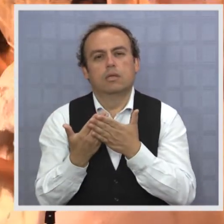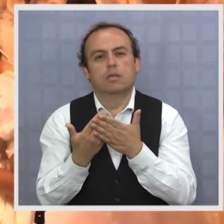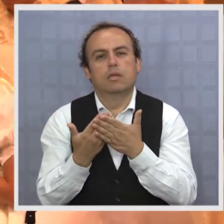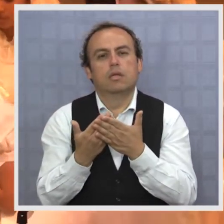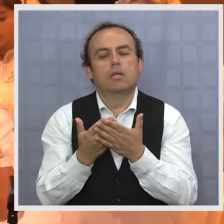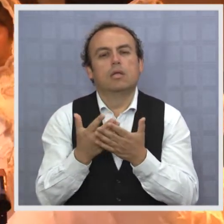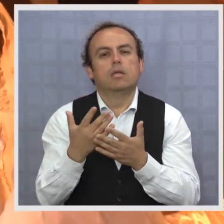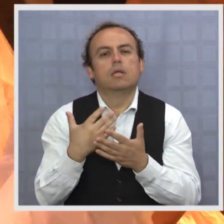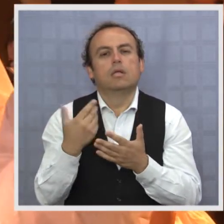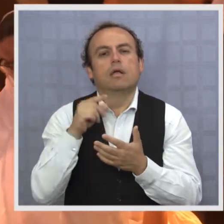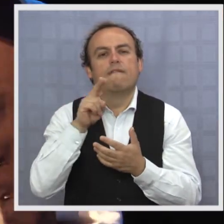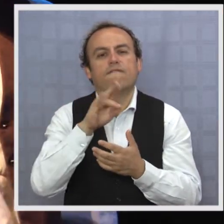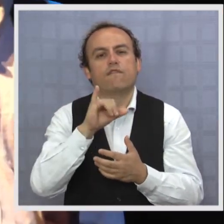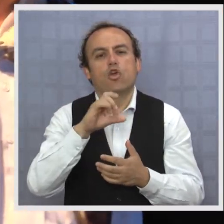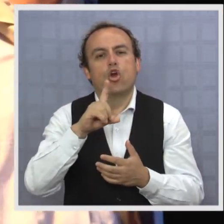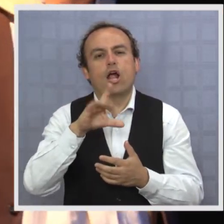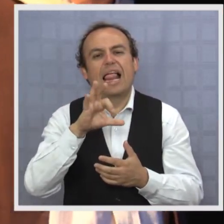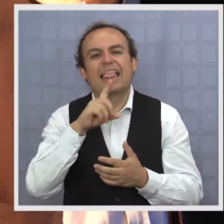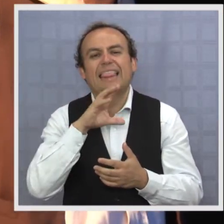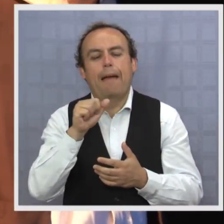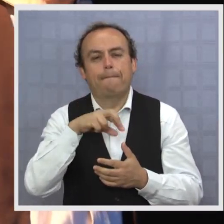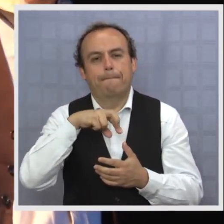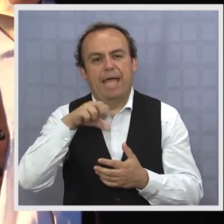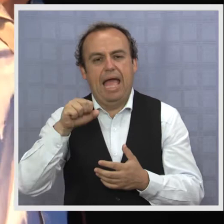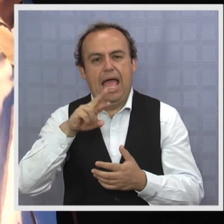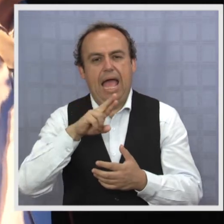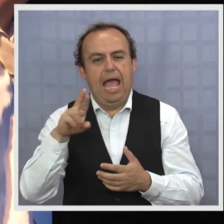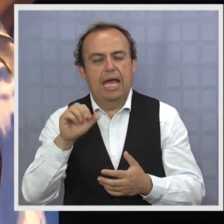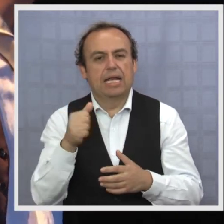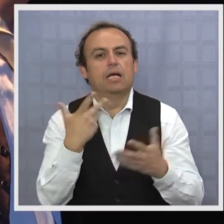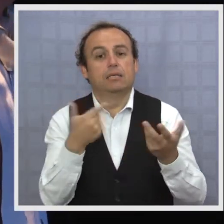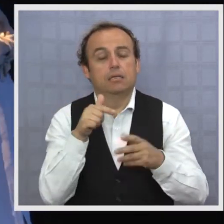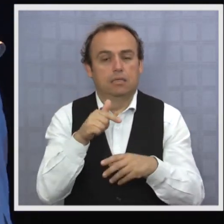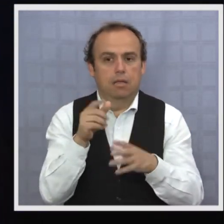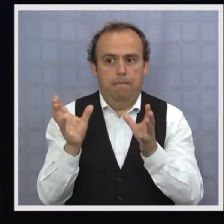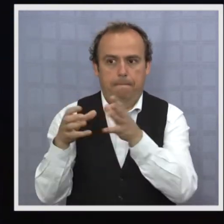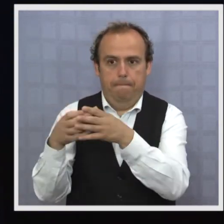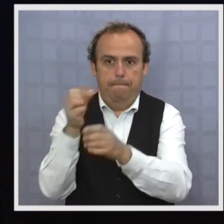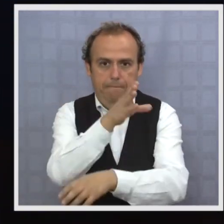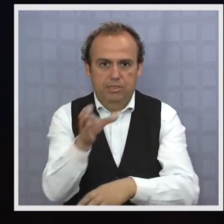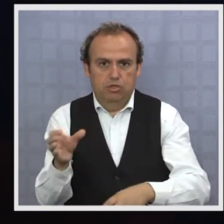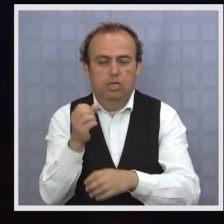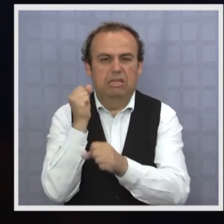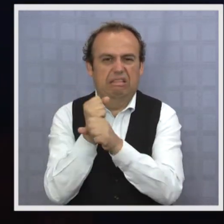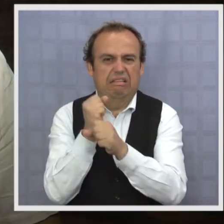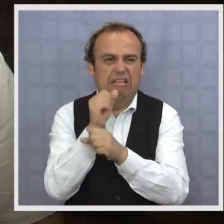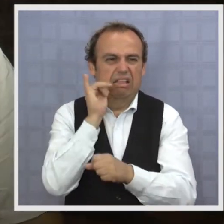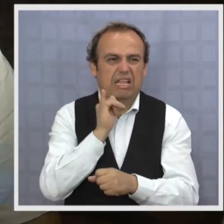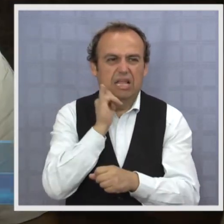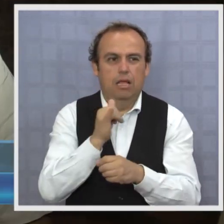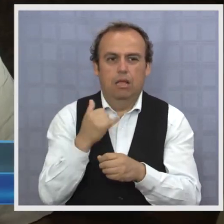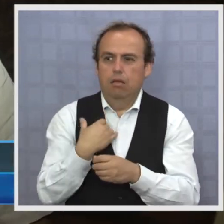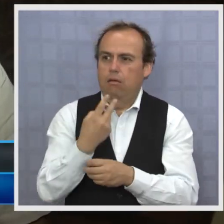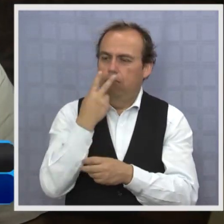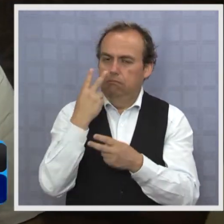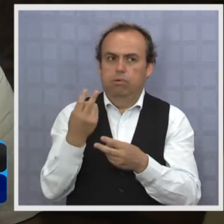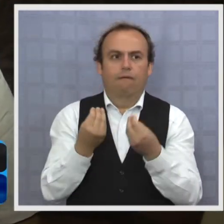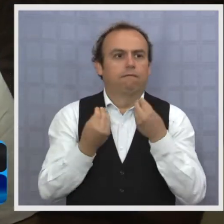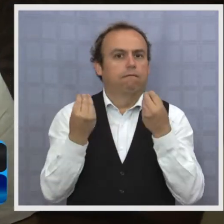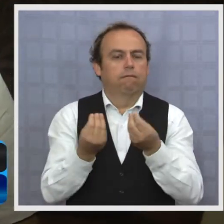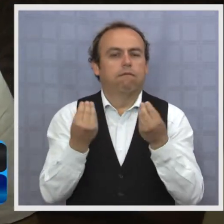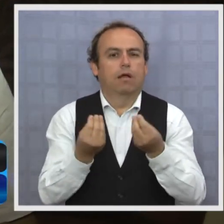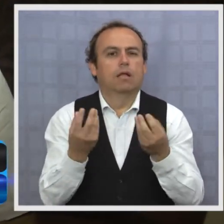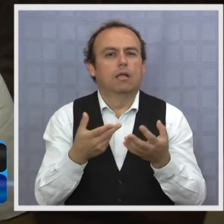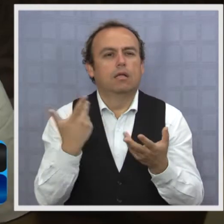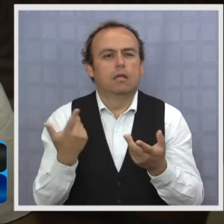en la Escuela Artística Violeta Parra. Aquí la gente de Iquique hizo un trabajo espectacular, no tenemos nada que envidiarle en el trabajo que se ha hecho aquí,